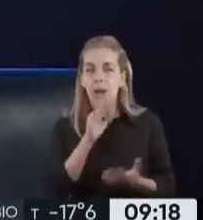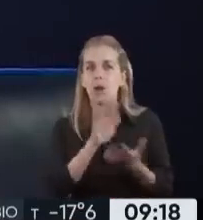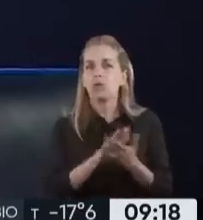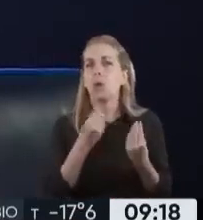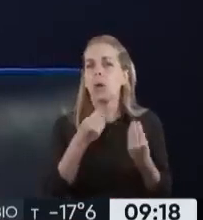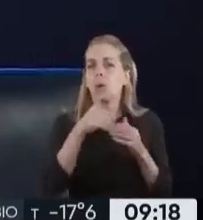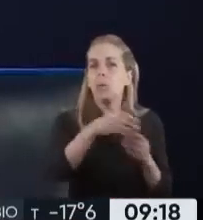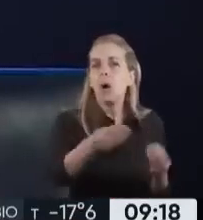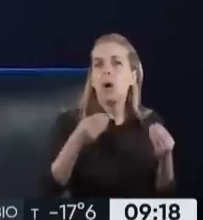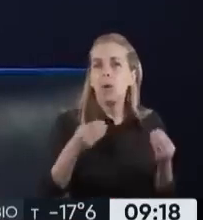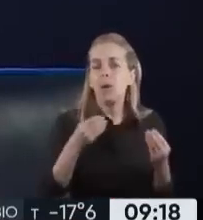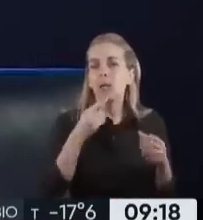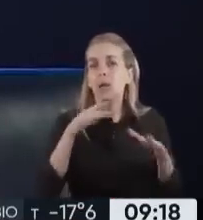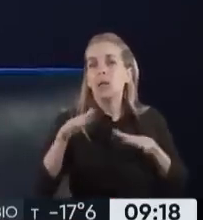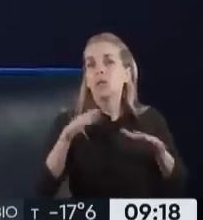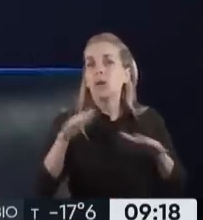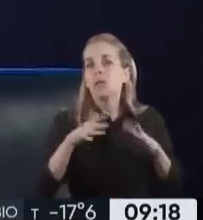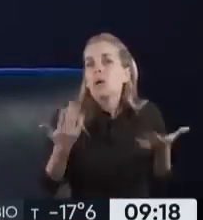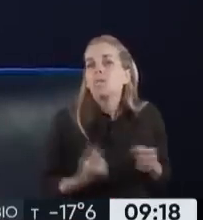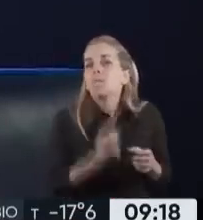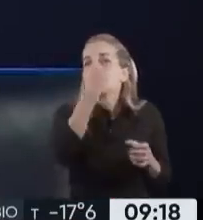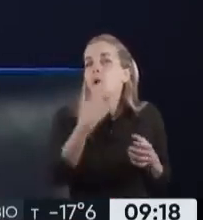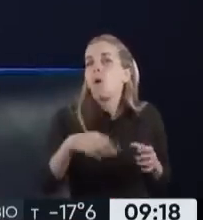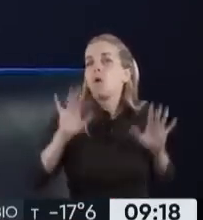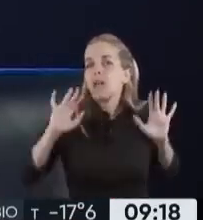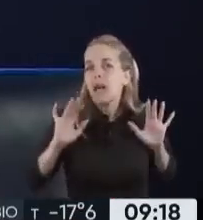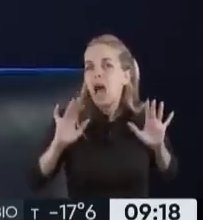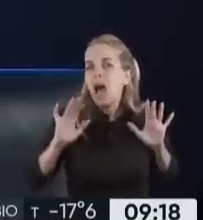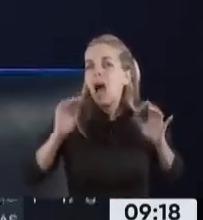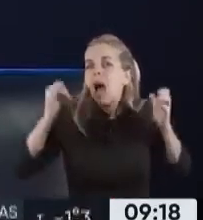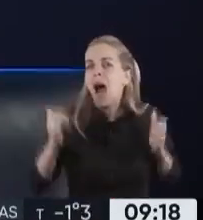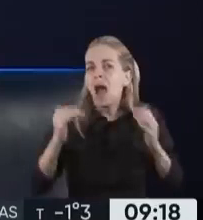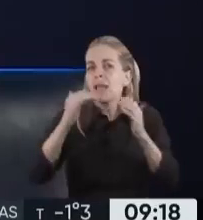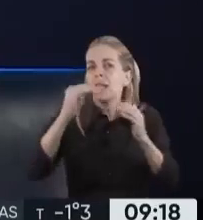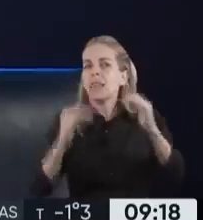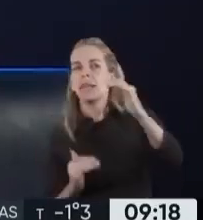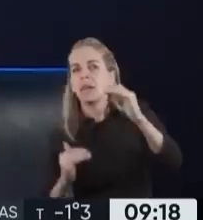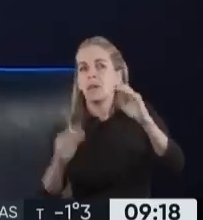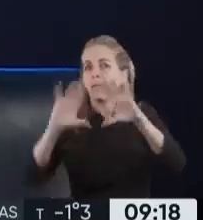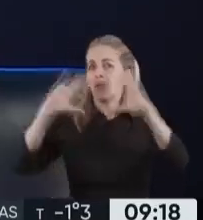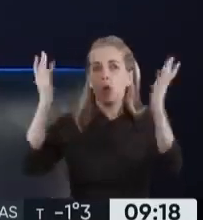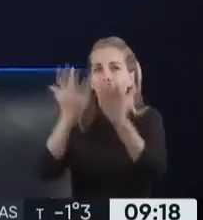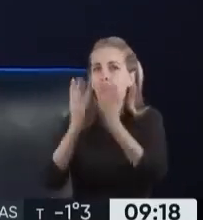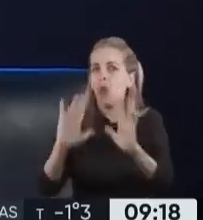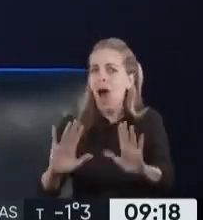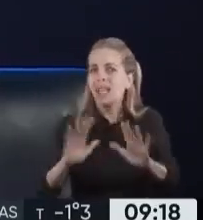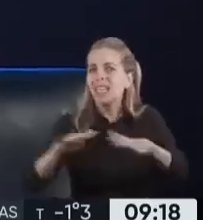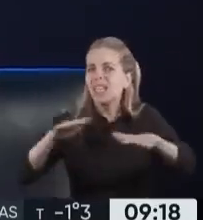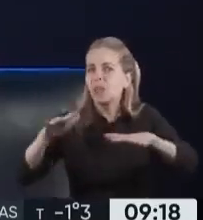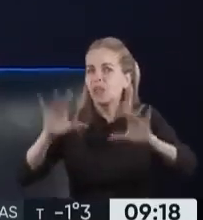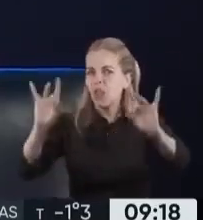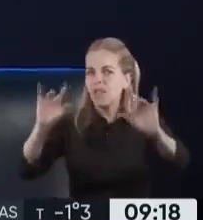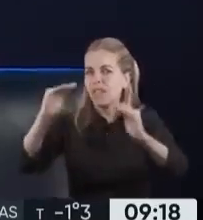partida es una situación inédita estamos viviendo en un mundo en desequilibrio y eso creo que es el punto de partida fundamental que